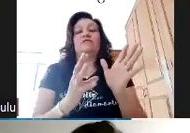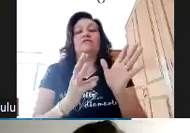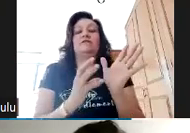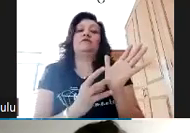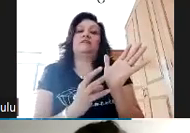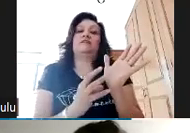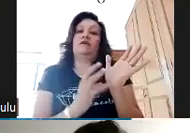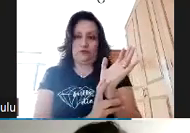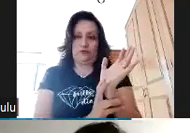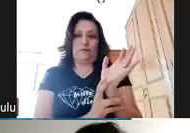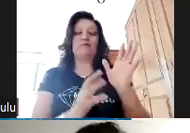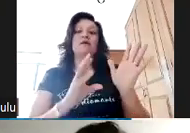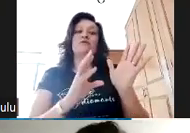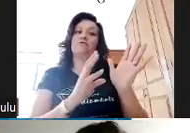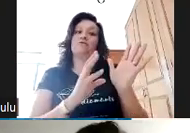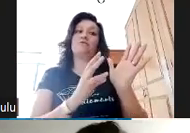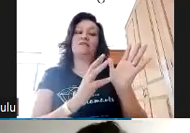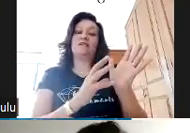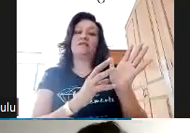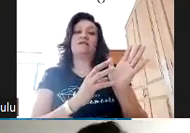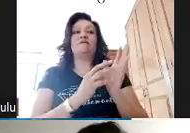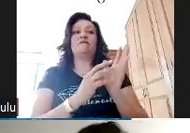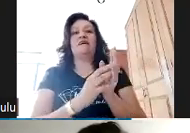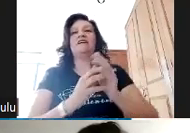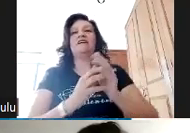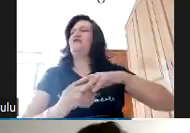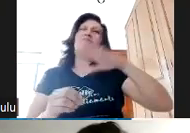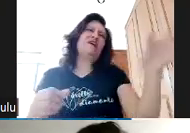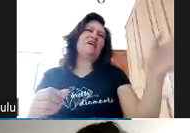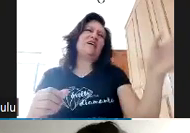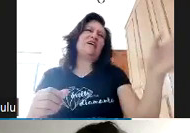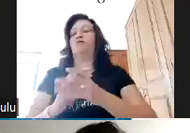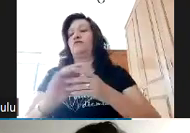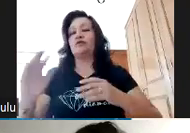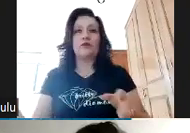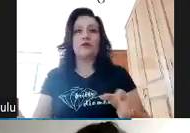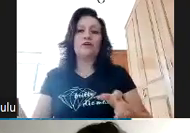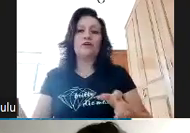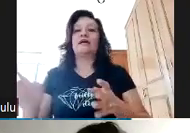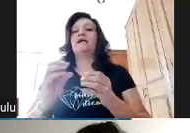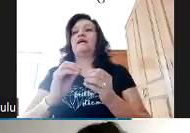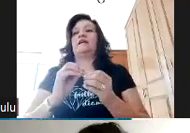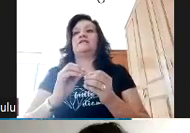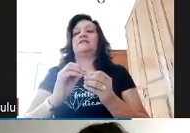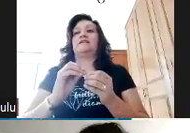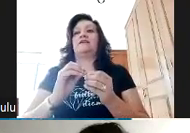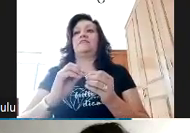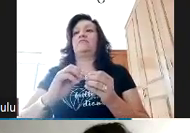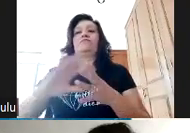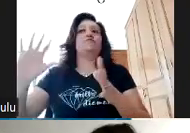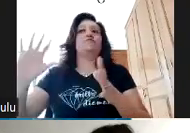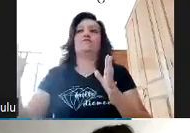si estamos hablando de negocio nos va a empezar a decir sabes qué no eso no funciona este